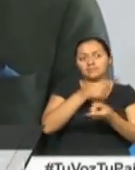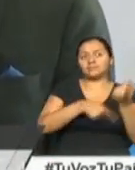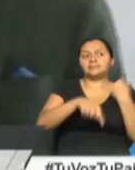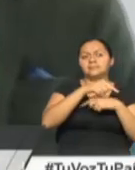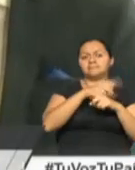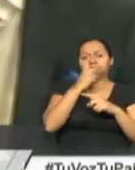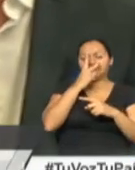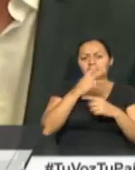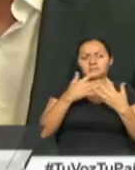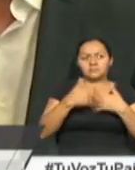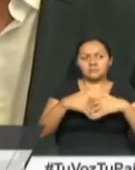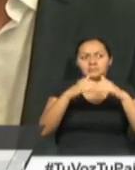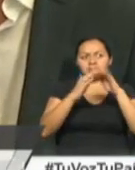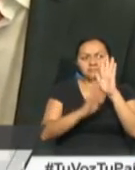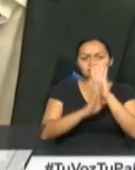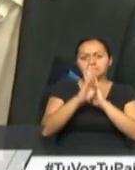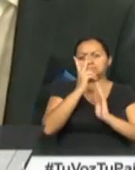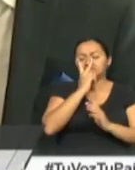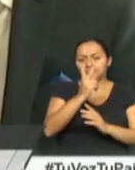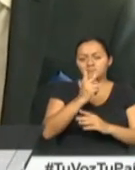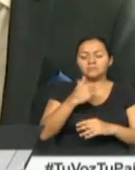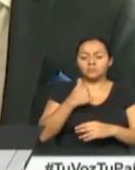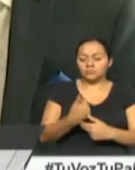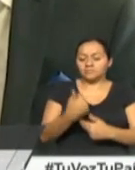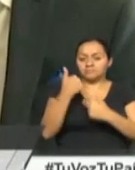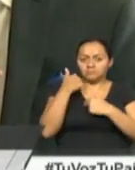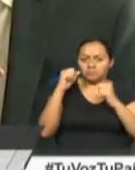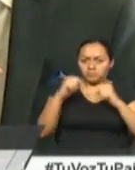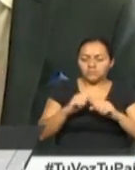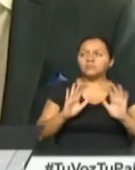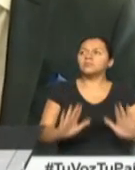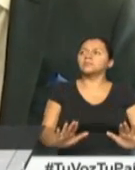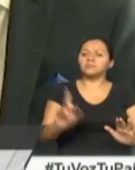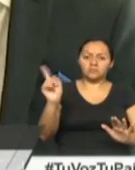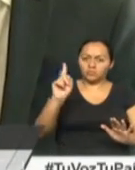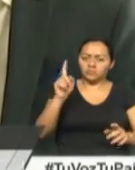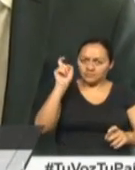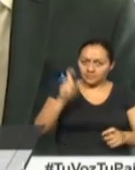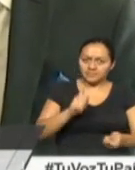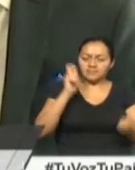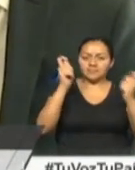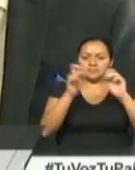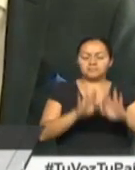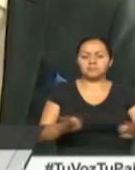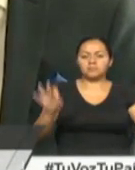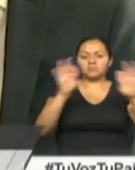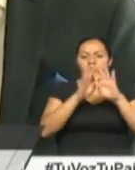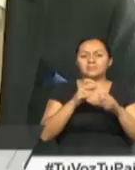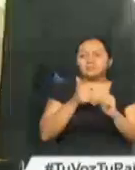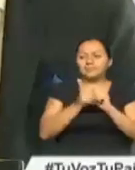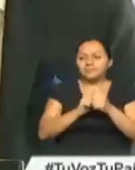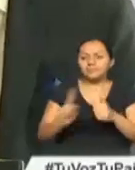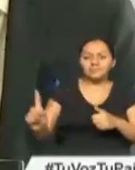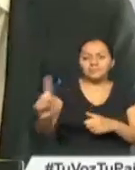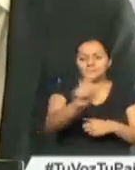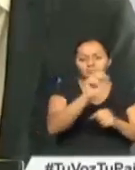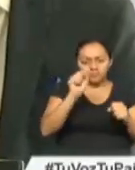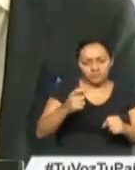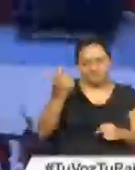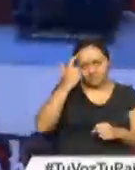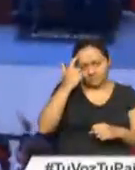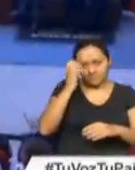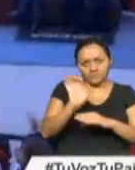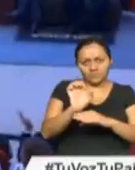los desafíos continúan y no podemos detenernos del cambio. Solamente depende de cada